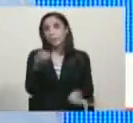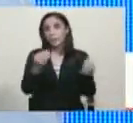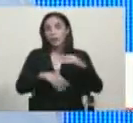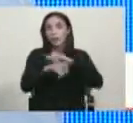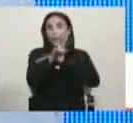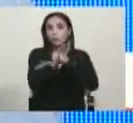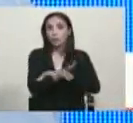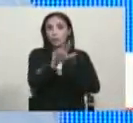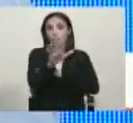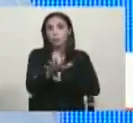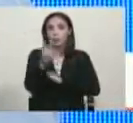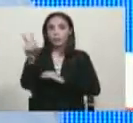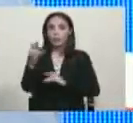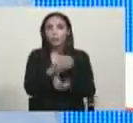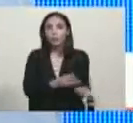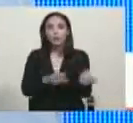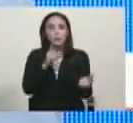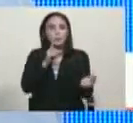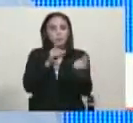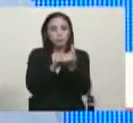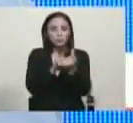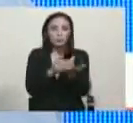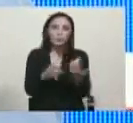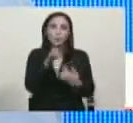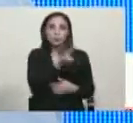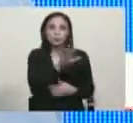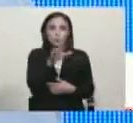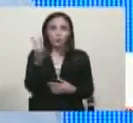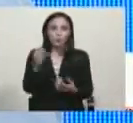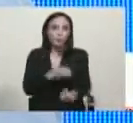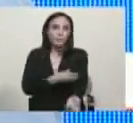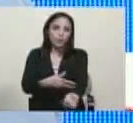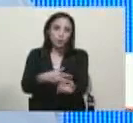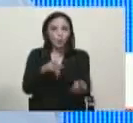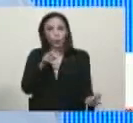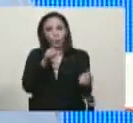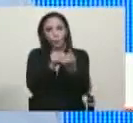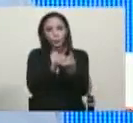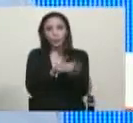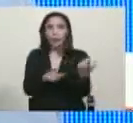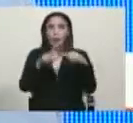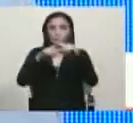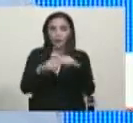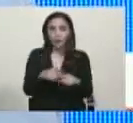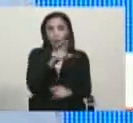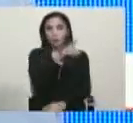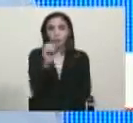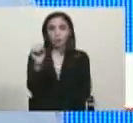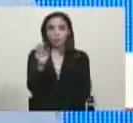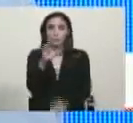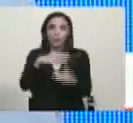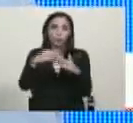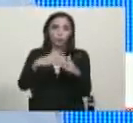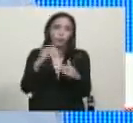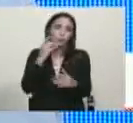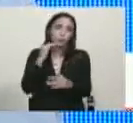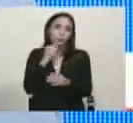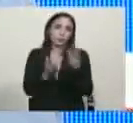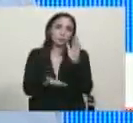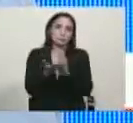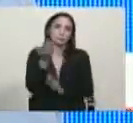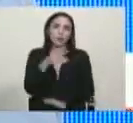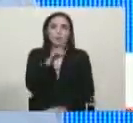252 millones de consultas externas a un promedio de $100 significa una inversión